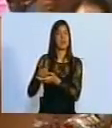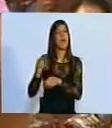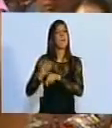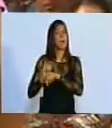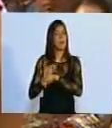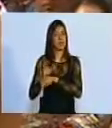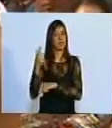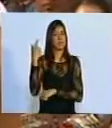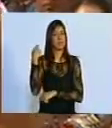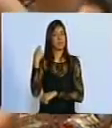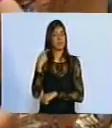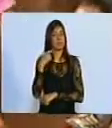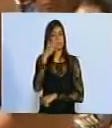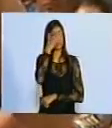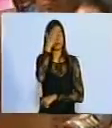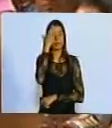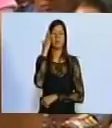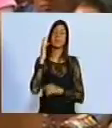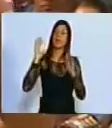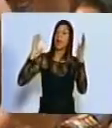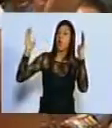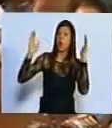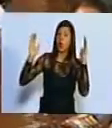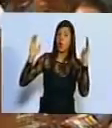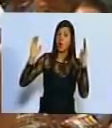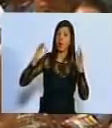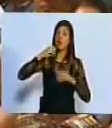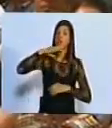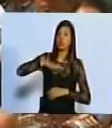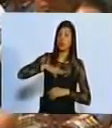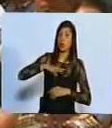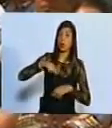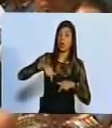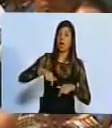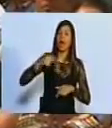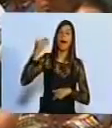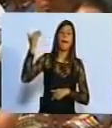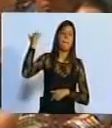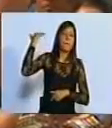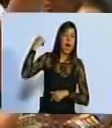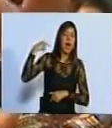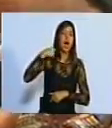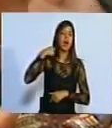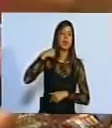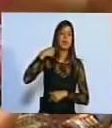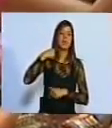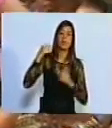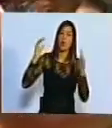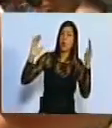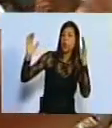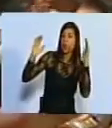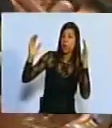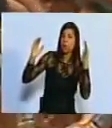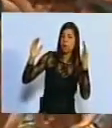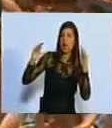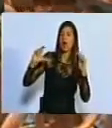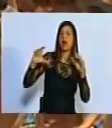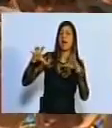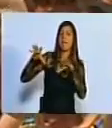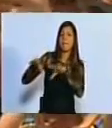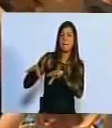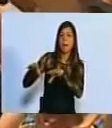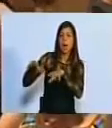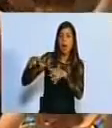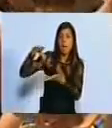momentos comparamos la historia, comparamos el pasado y como la gran provincia de Guayana,